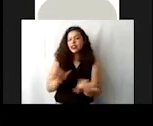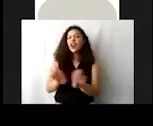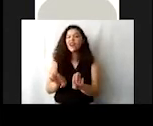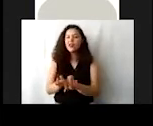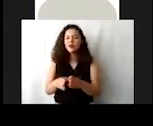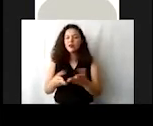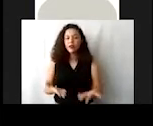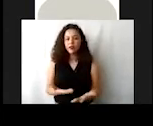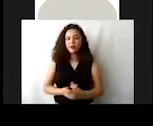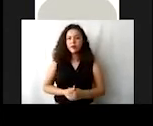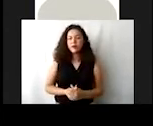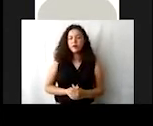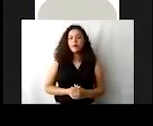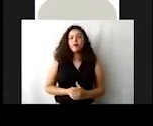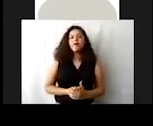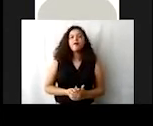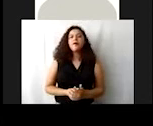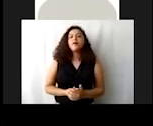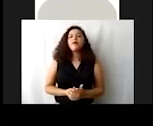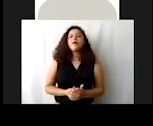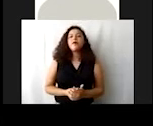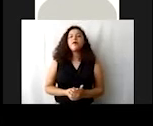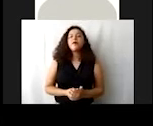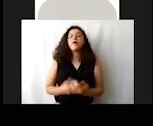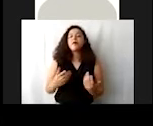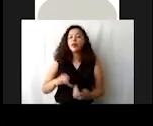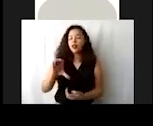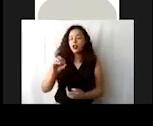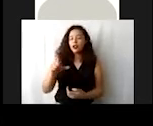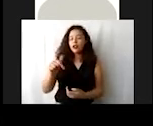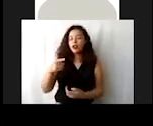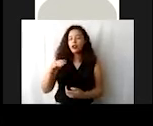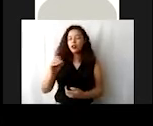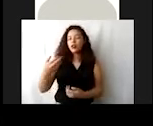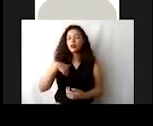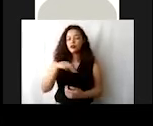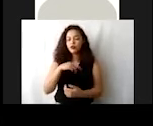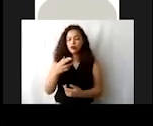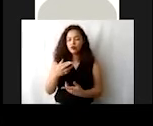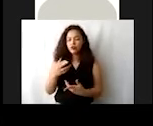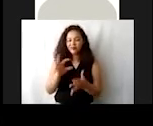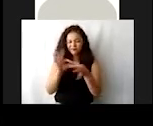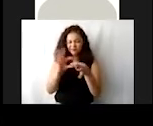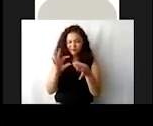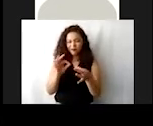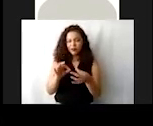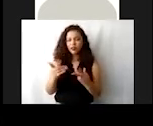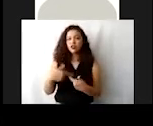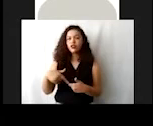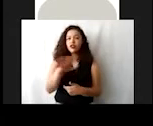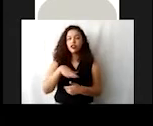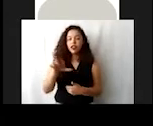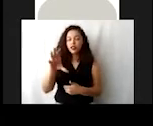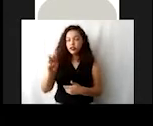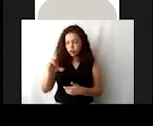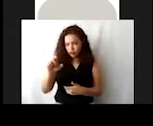código nos habla de este proceso de inscripción cuando por primera vez realizamos un acto, ya sea un acto civil o